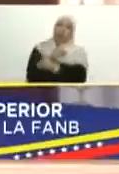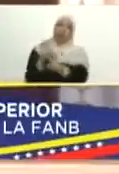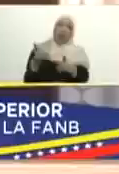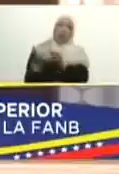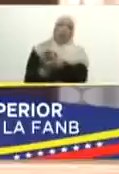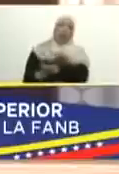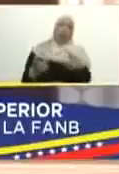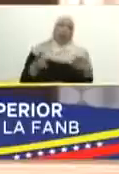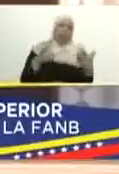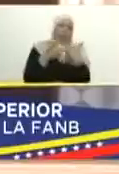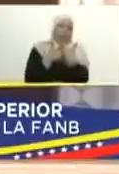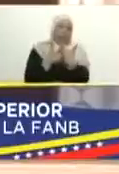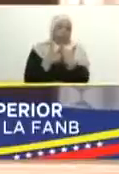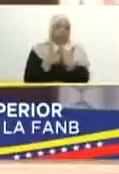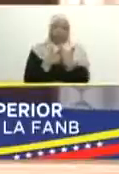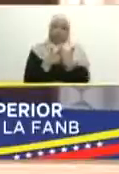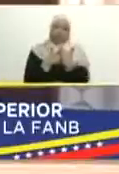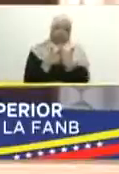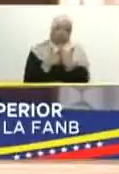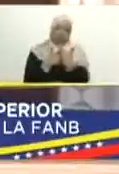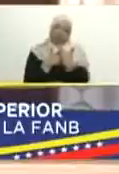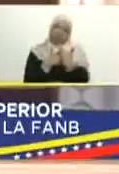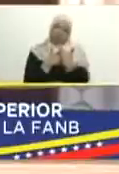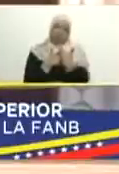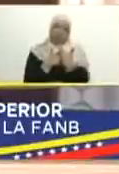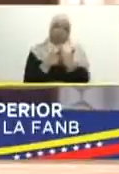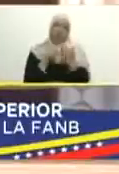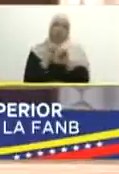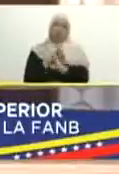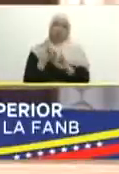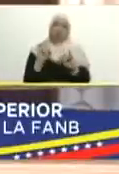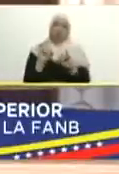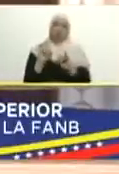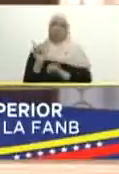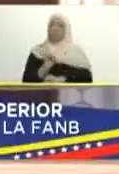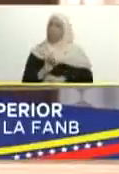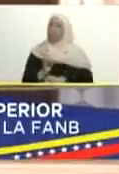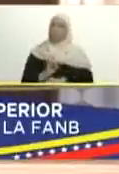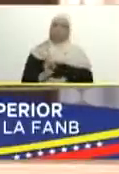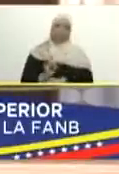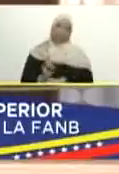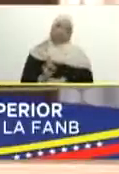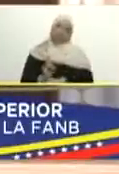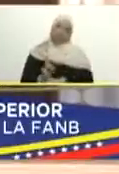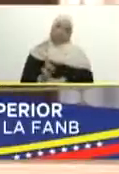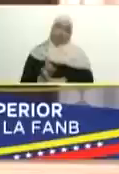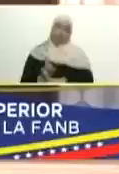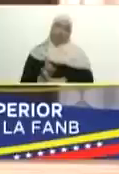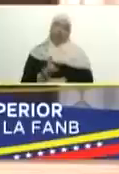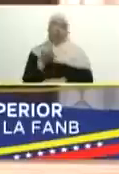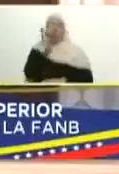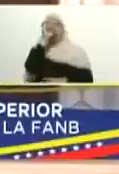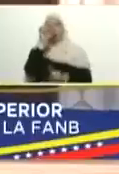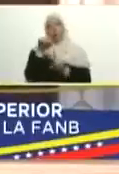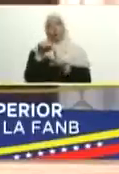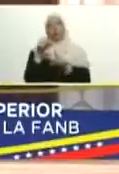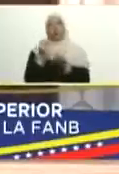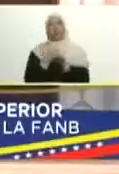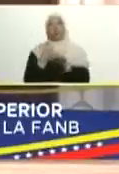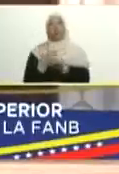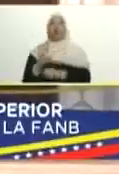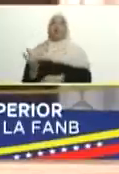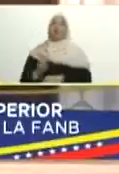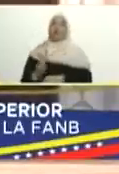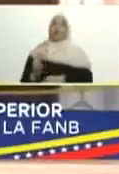y venezolanos. No, le hemos salido al paso. No, se conspira contra